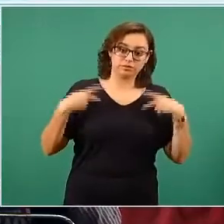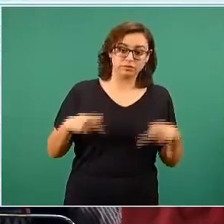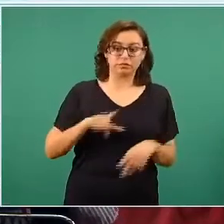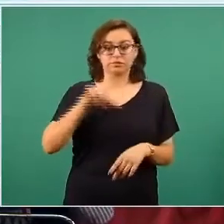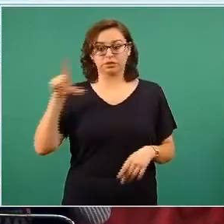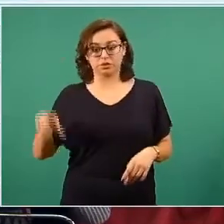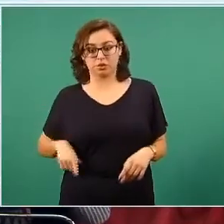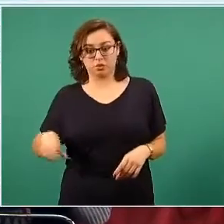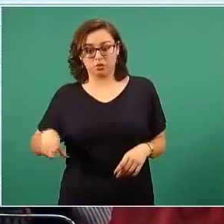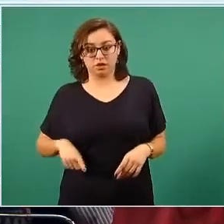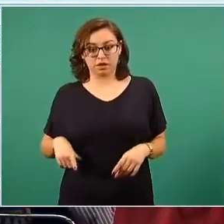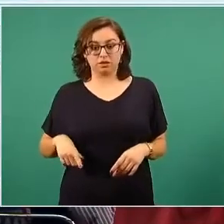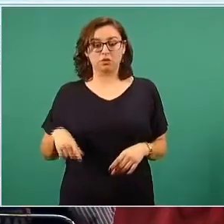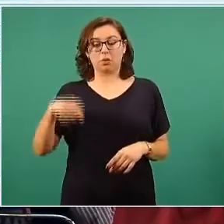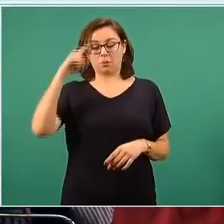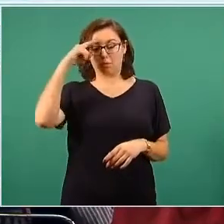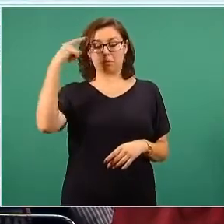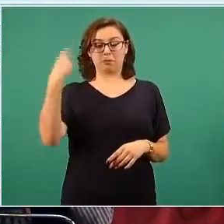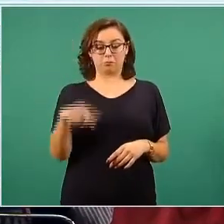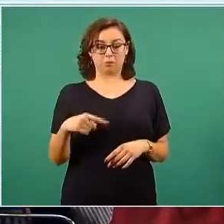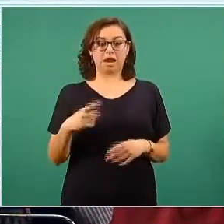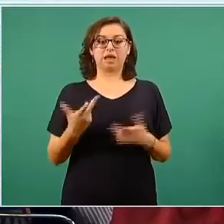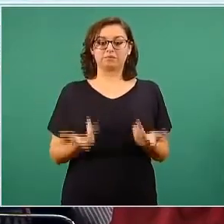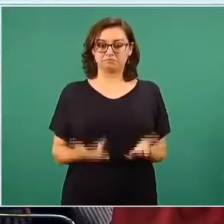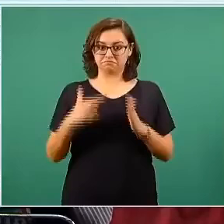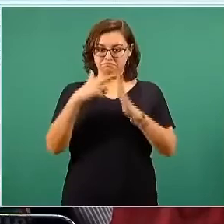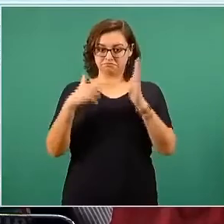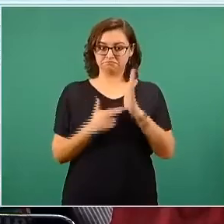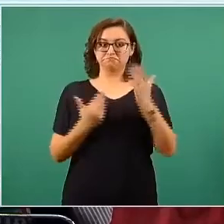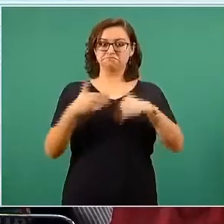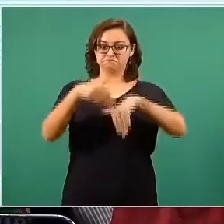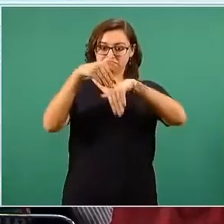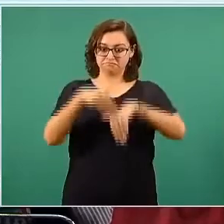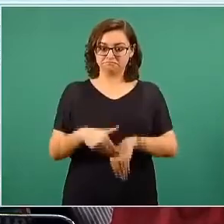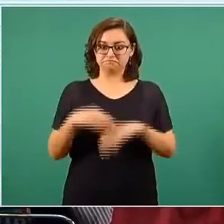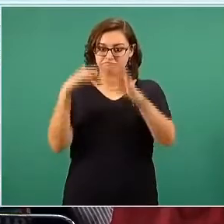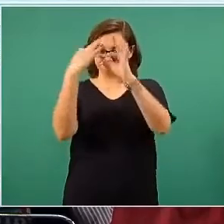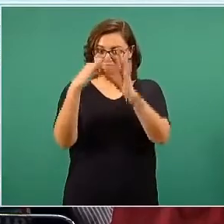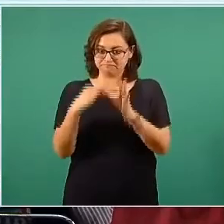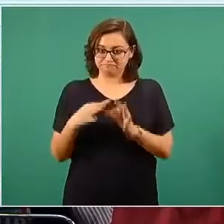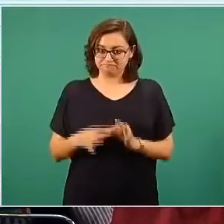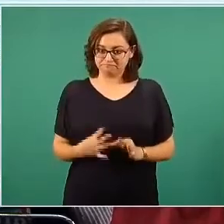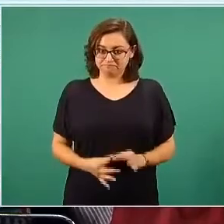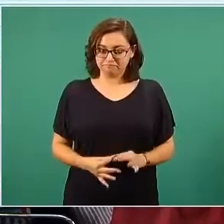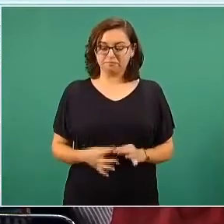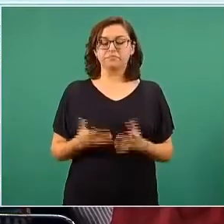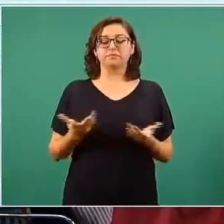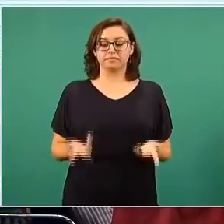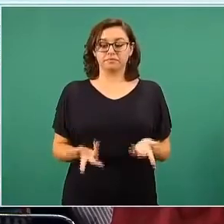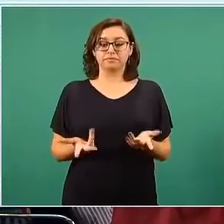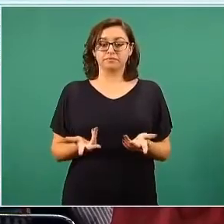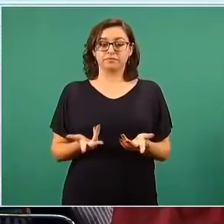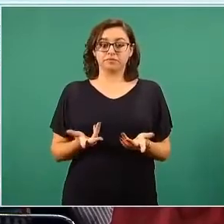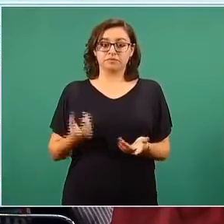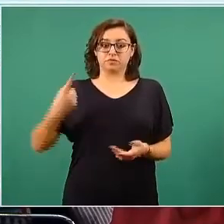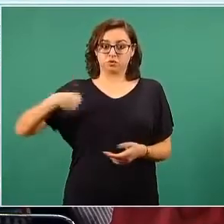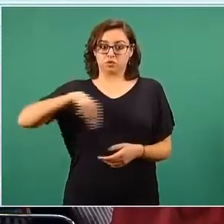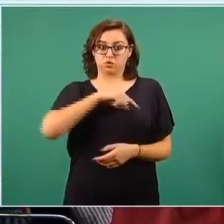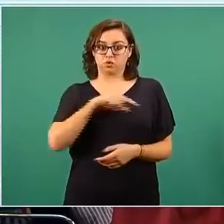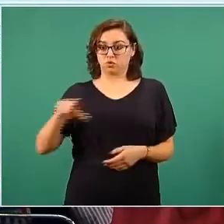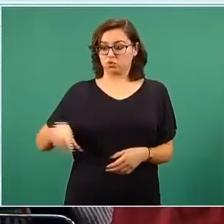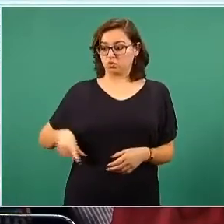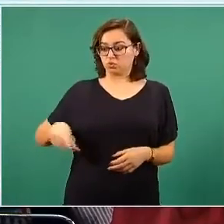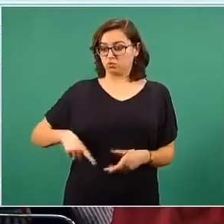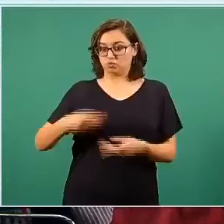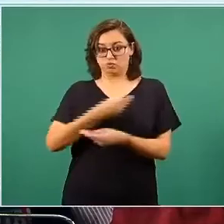la implementación de las medidas comunitarias, pero el acatamiento y el ponerlas en práctica, pues bueno, es la decisión